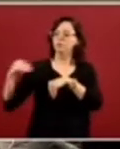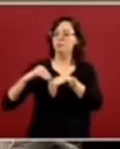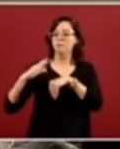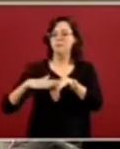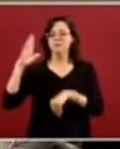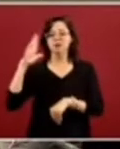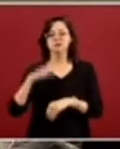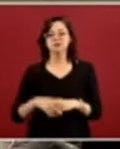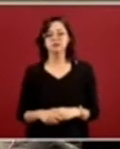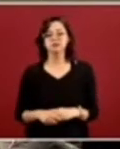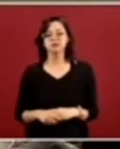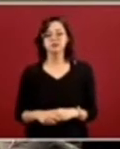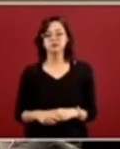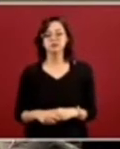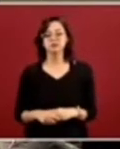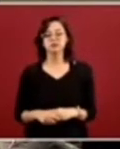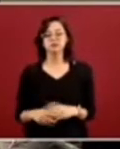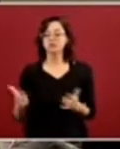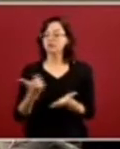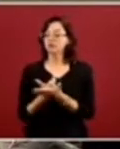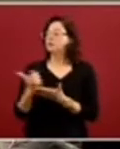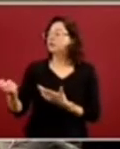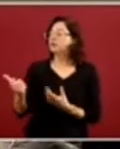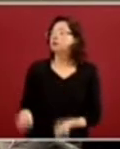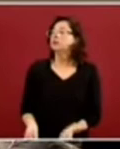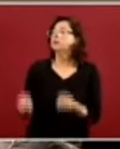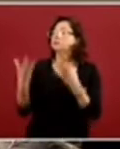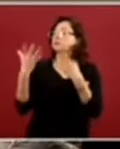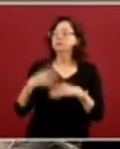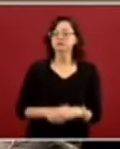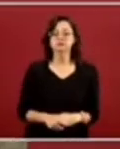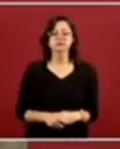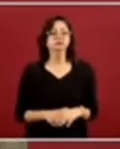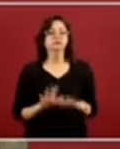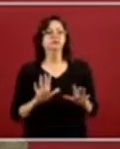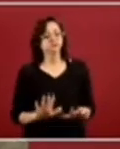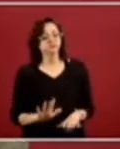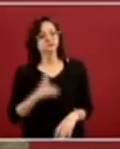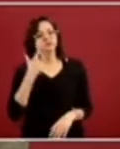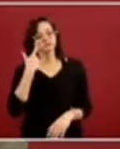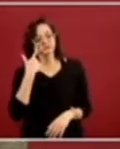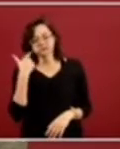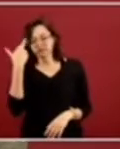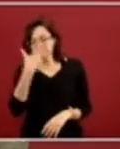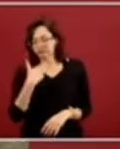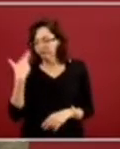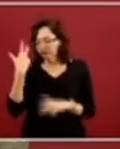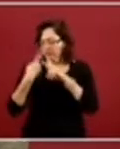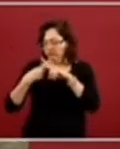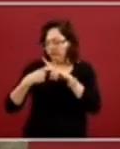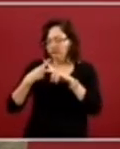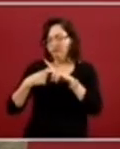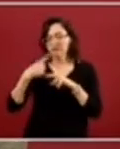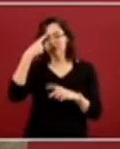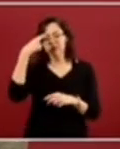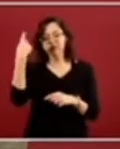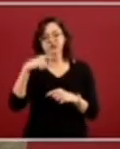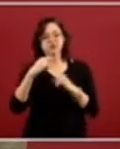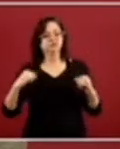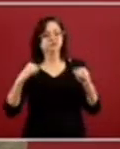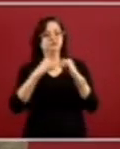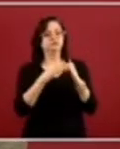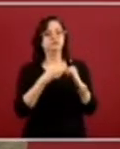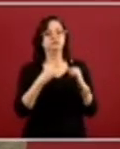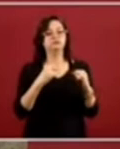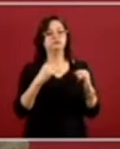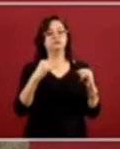¿Pero cuánto es el sueldo? Respecto al sueldo, le podría decir que lo estamos estudiando con el objetivo de que las 3 instituciones podamos